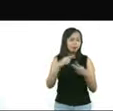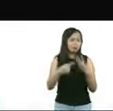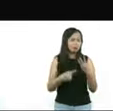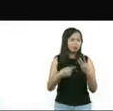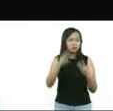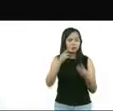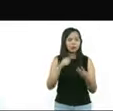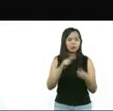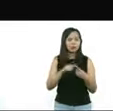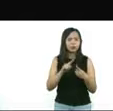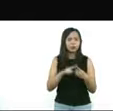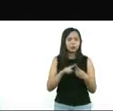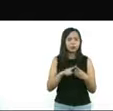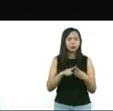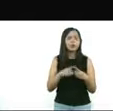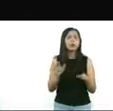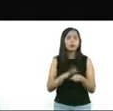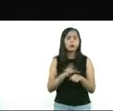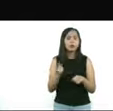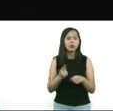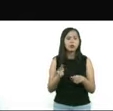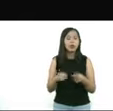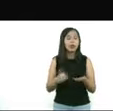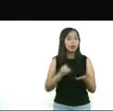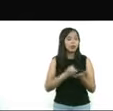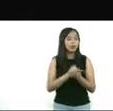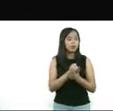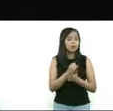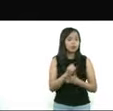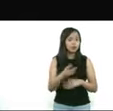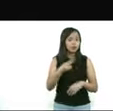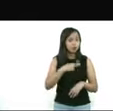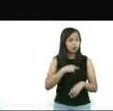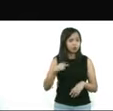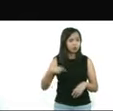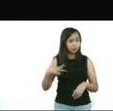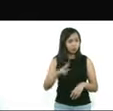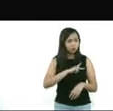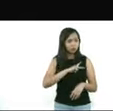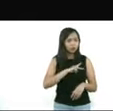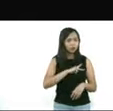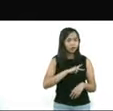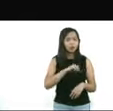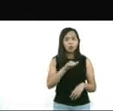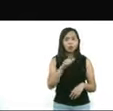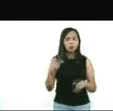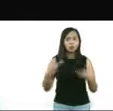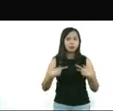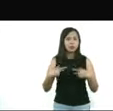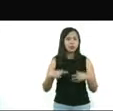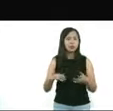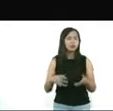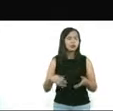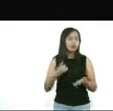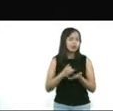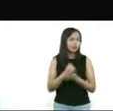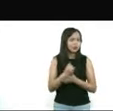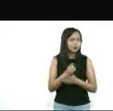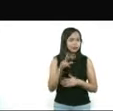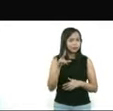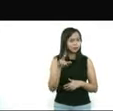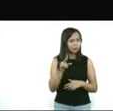Primero, porque no hay que dejar las decisiones que a uno le corresponden a que otros las tomen por